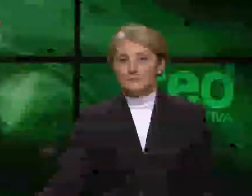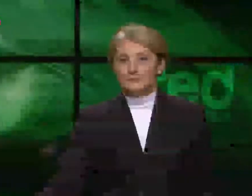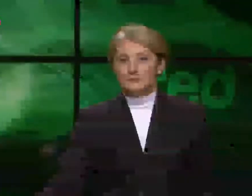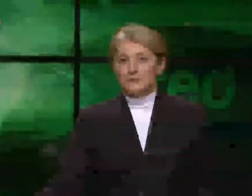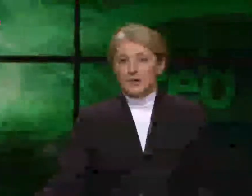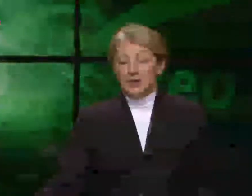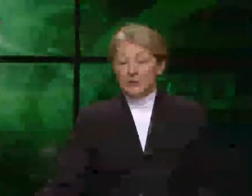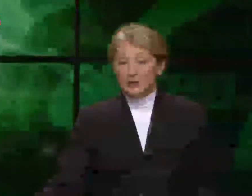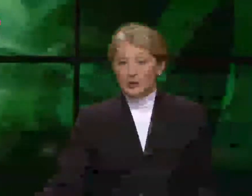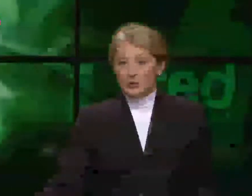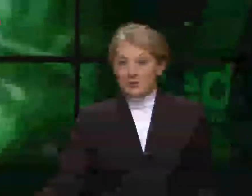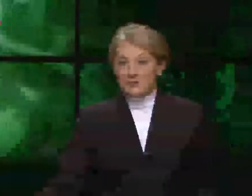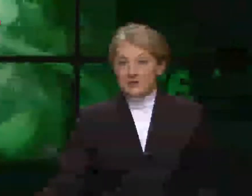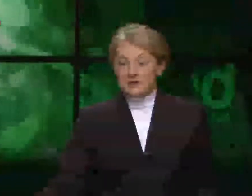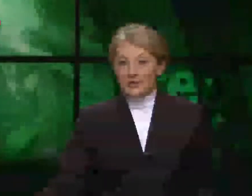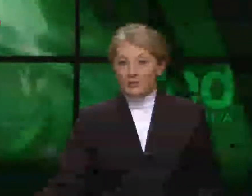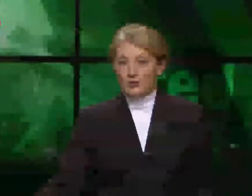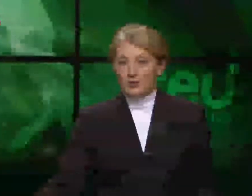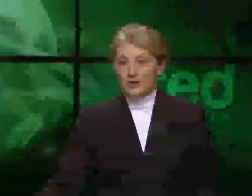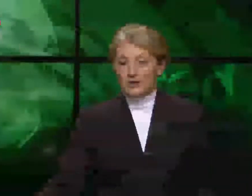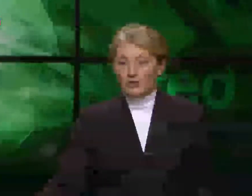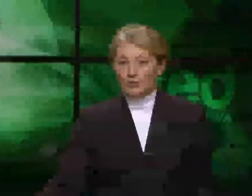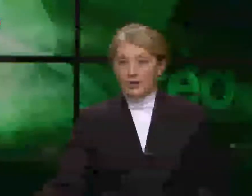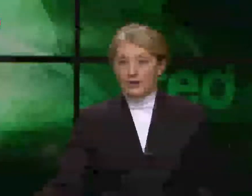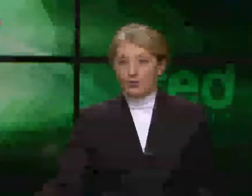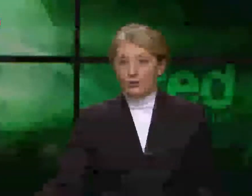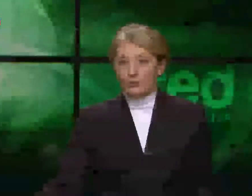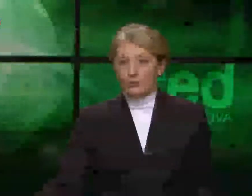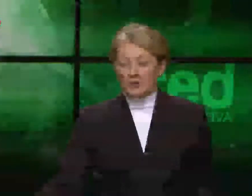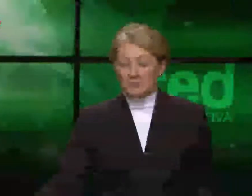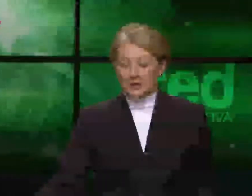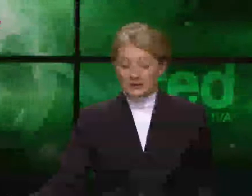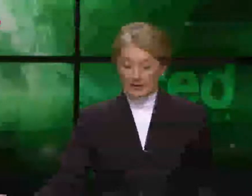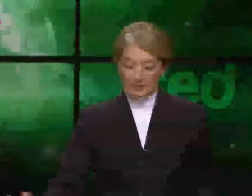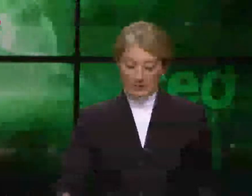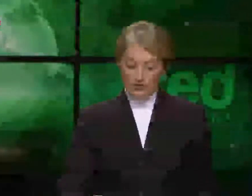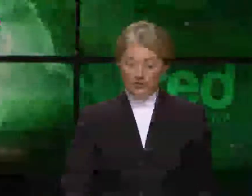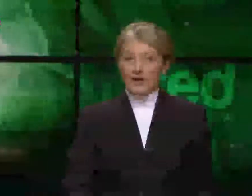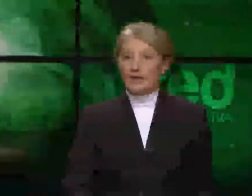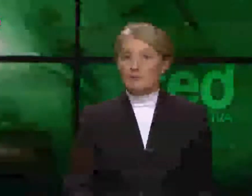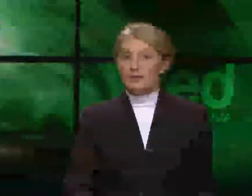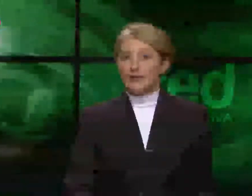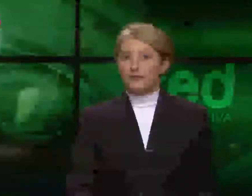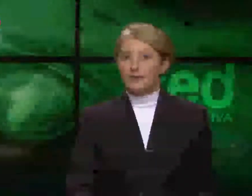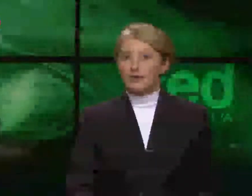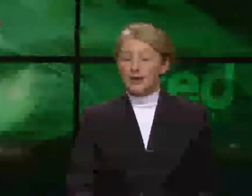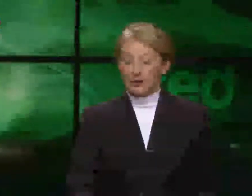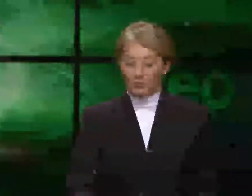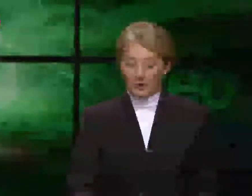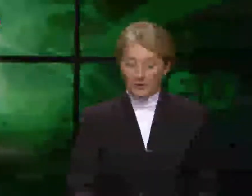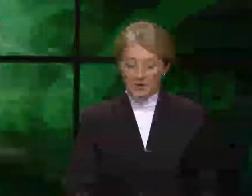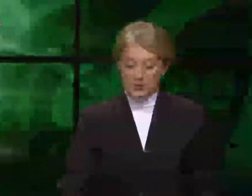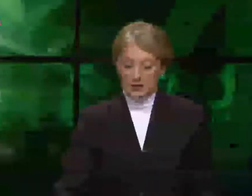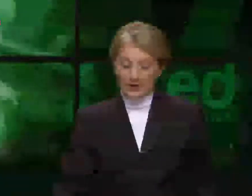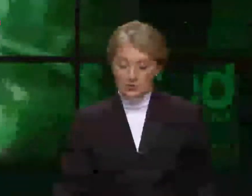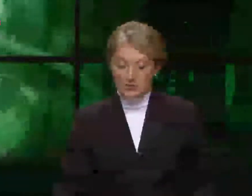Tacuarembó. El Ministerio de Defensa ordenó el arresto a rigor de un contraalmirante de la Armada Nacional. El militar fue arrestado